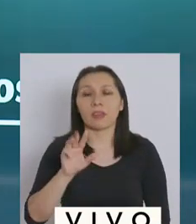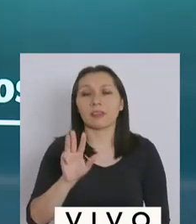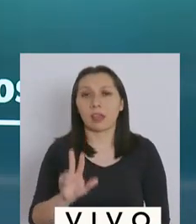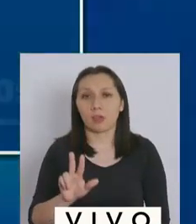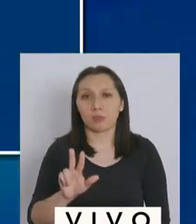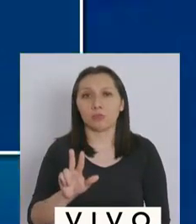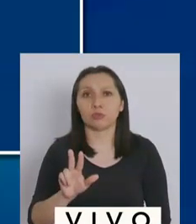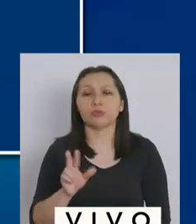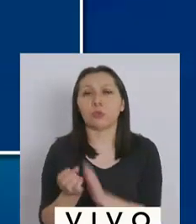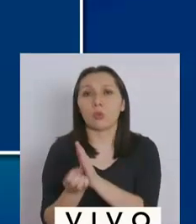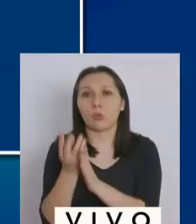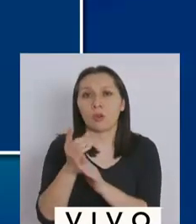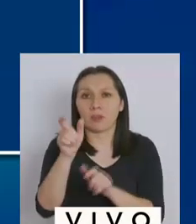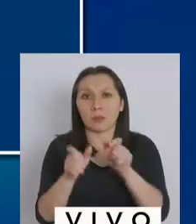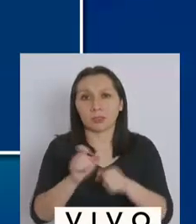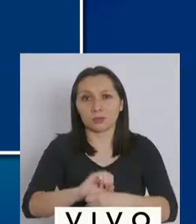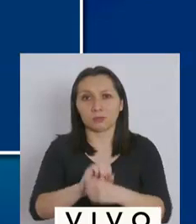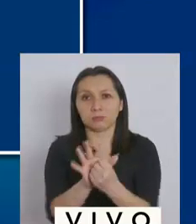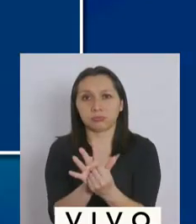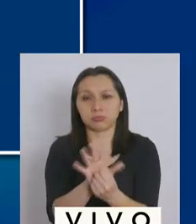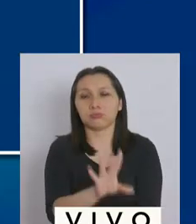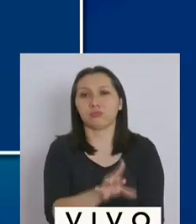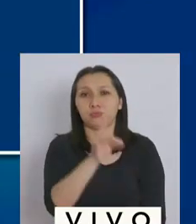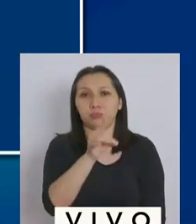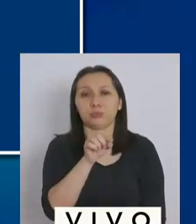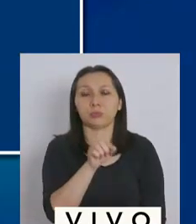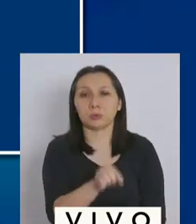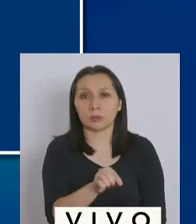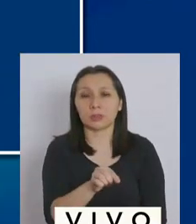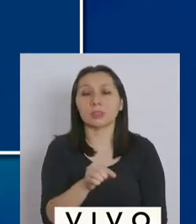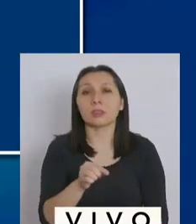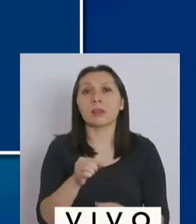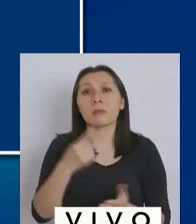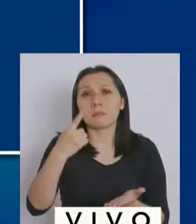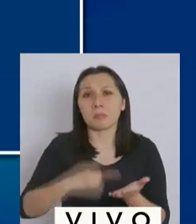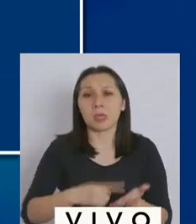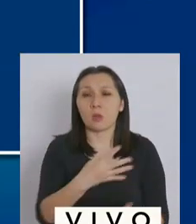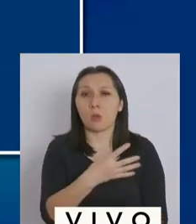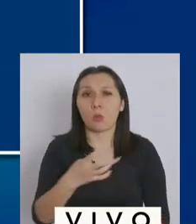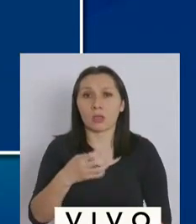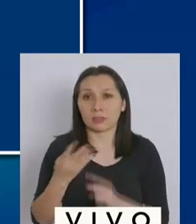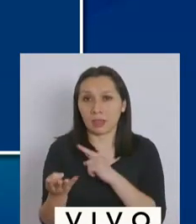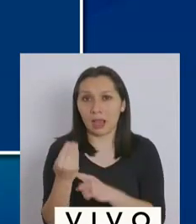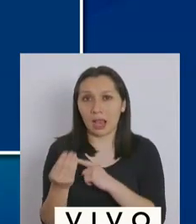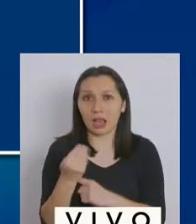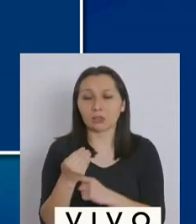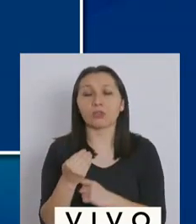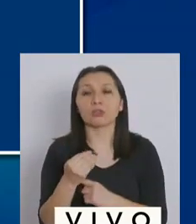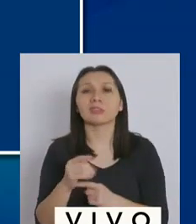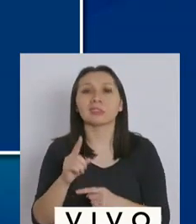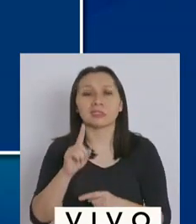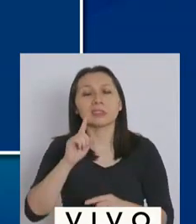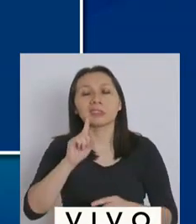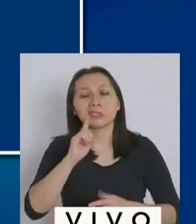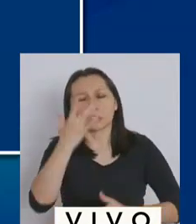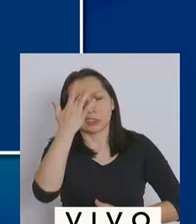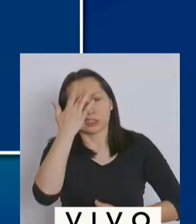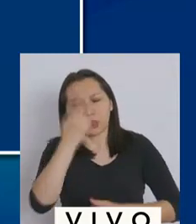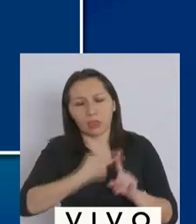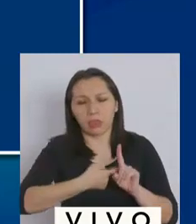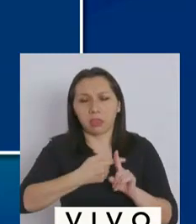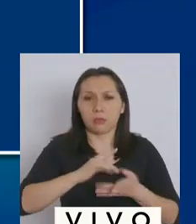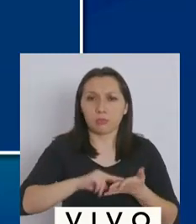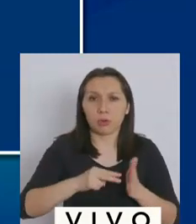1.998 nuevos casos de COVID-19, de los cuales 1.414 son personas sintomáticas